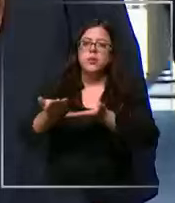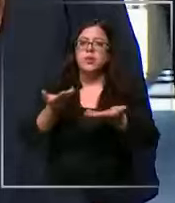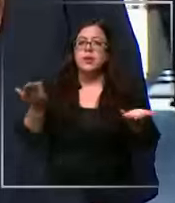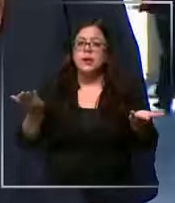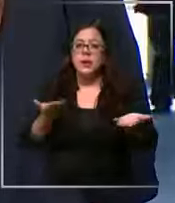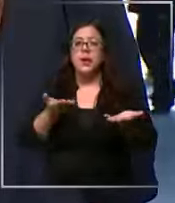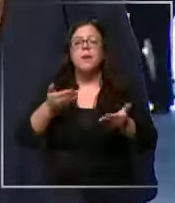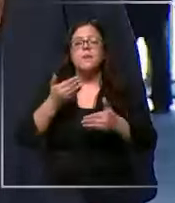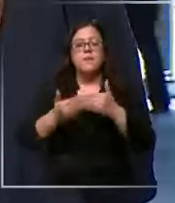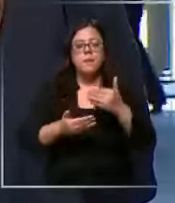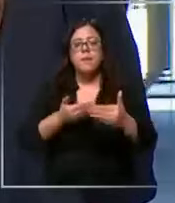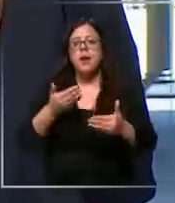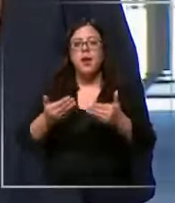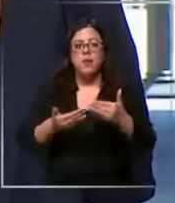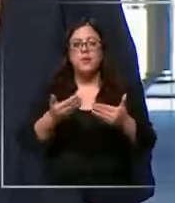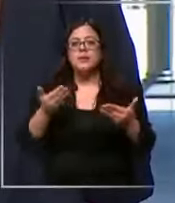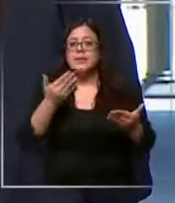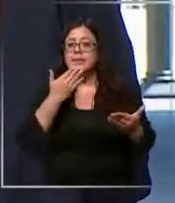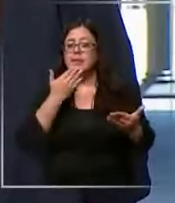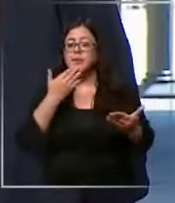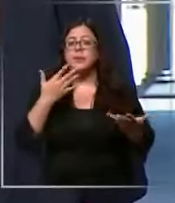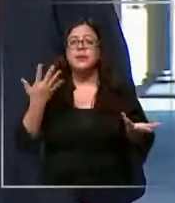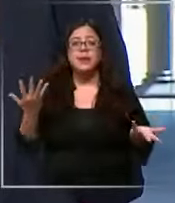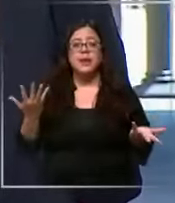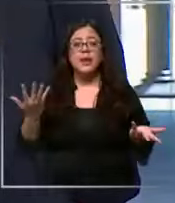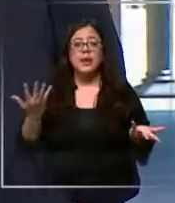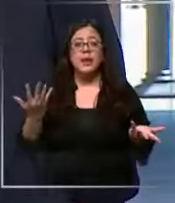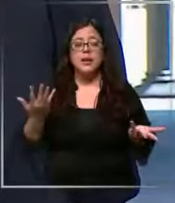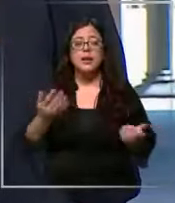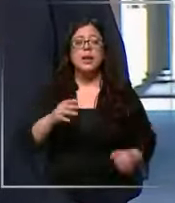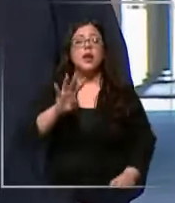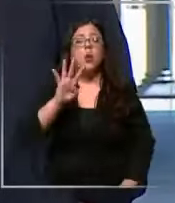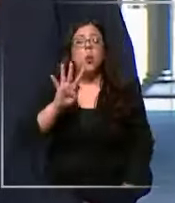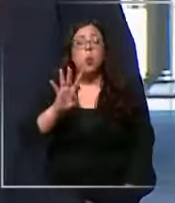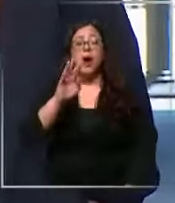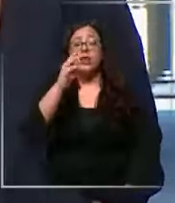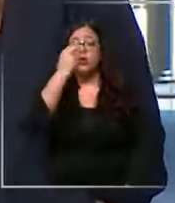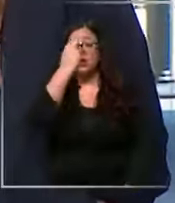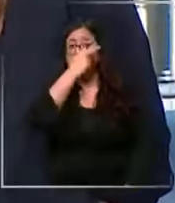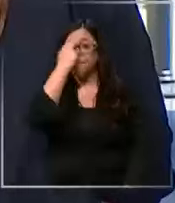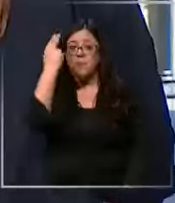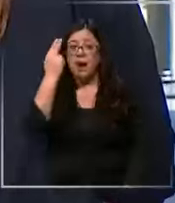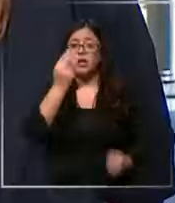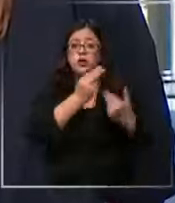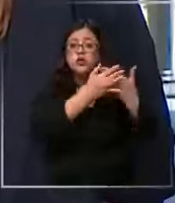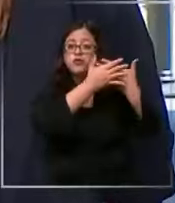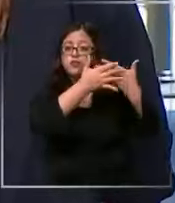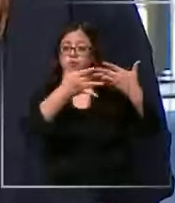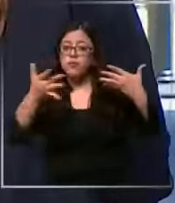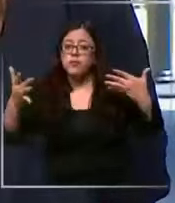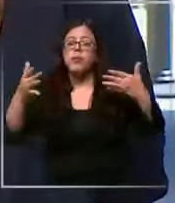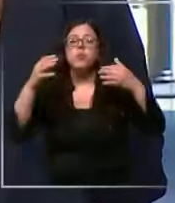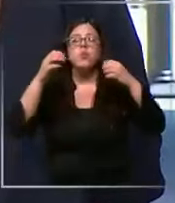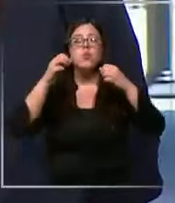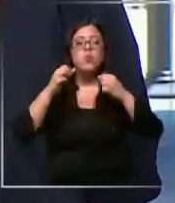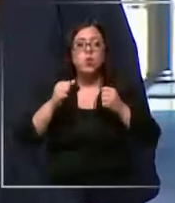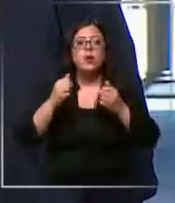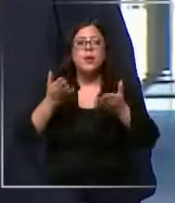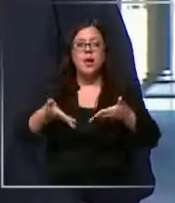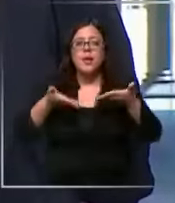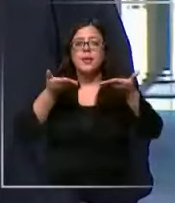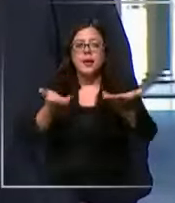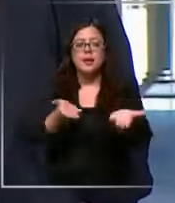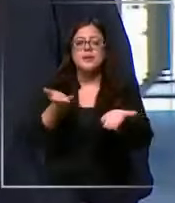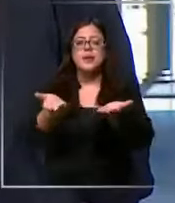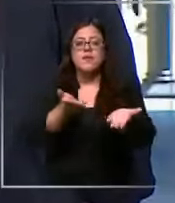poder seguir avanzando y poder, lo más importante, el día 4 de marzo y en adelante, poder desplegar este servicio red que